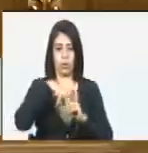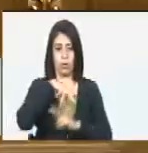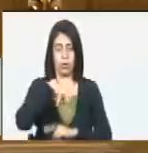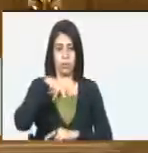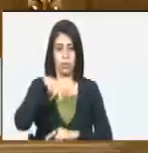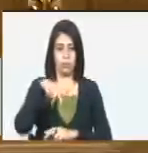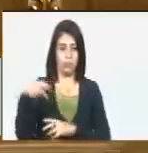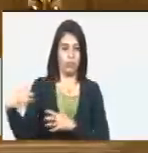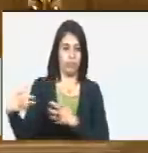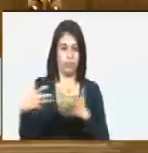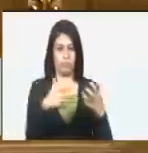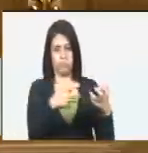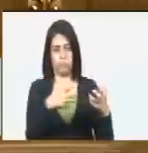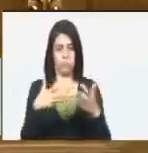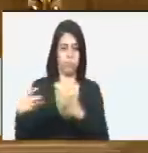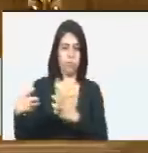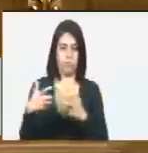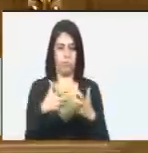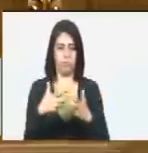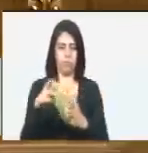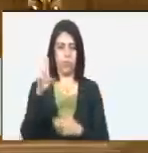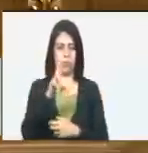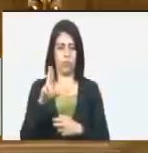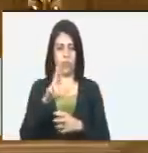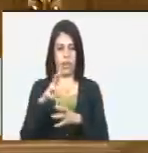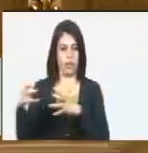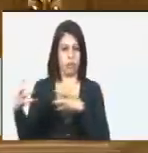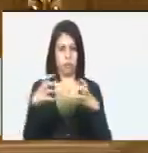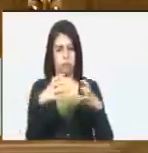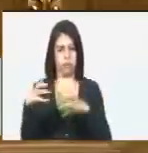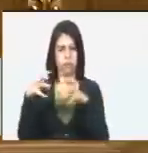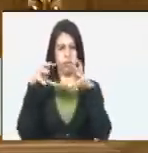violenta, en una revolución que usara la fuerza.